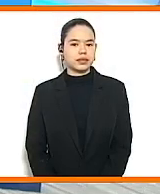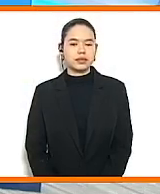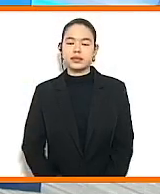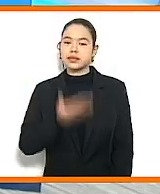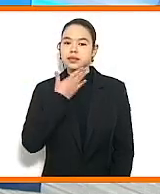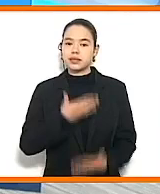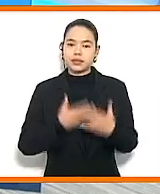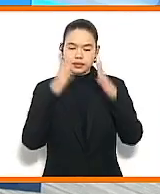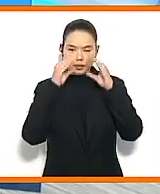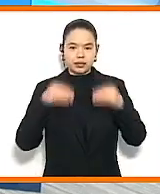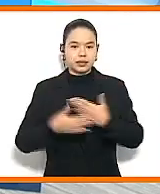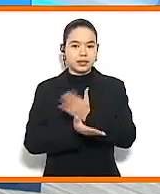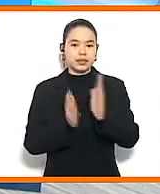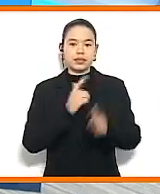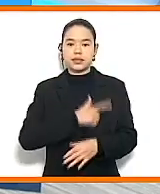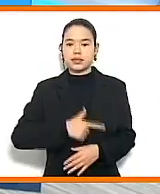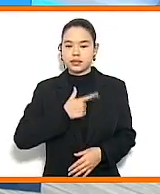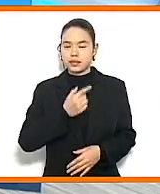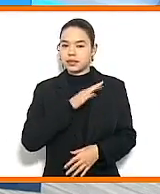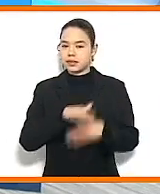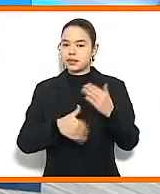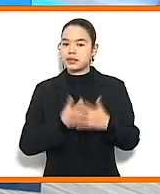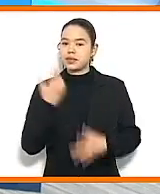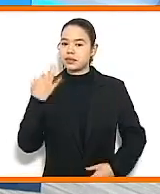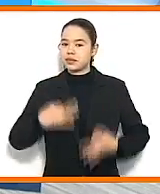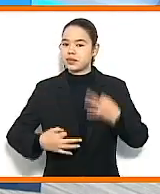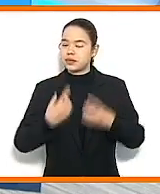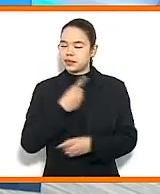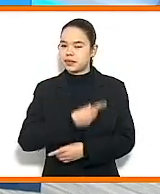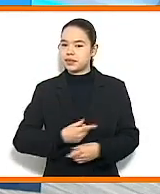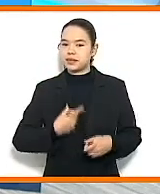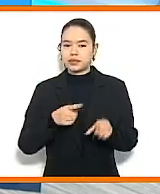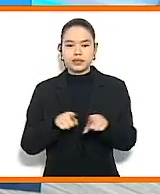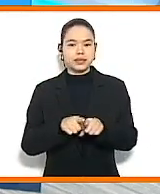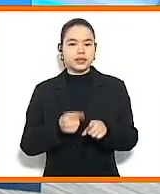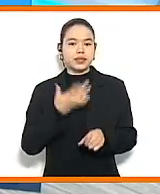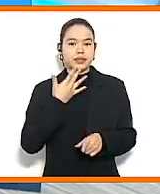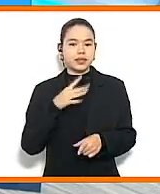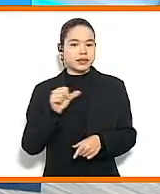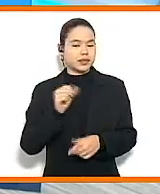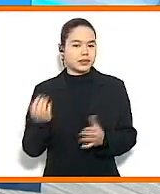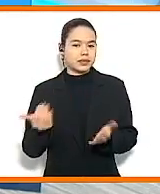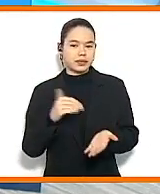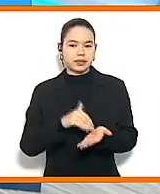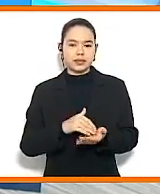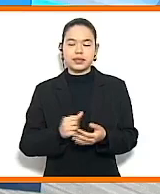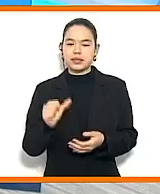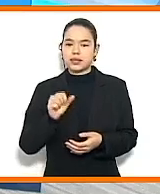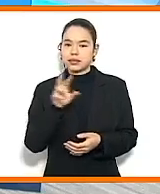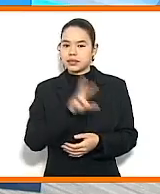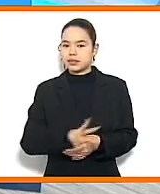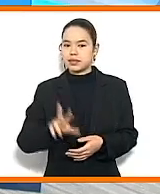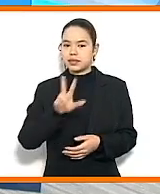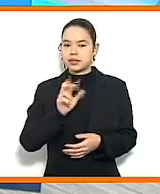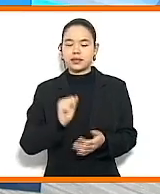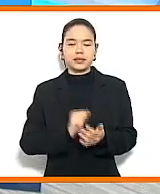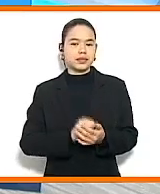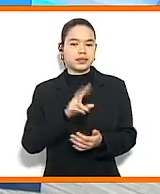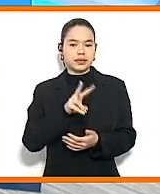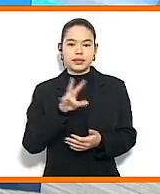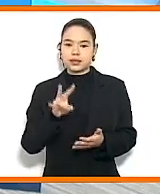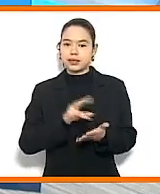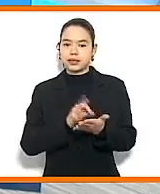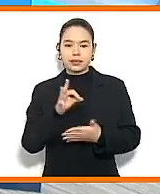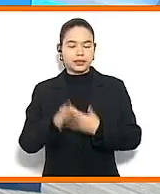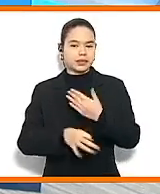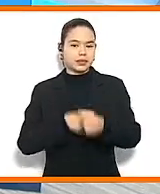Buenas noches, Honduras. Qué placer llevarte mucha alegría, diversión y sobre todo muchísima suerte una vez más. Hoy martes 27 de febrero del